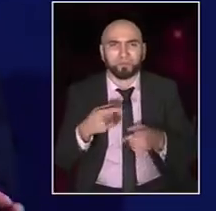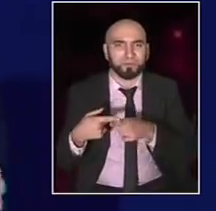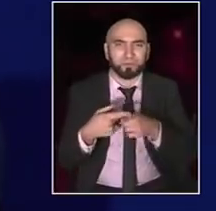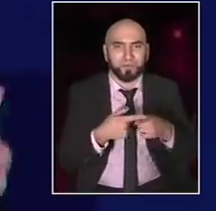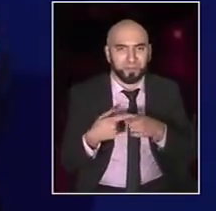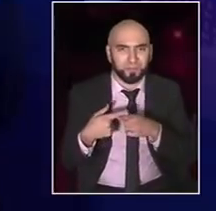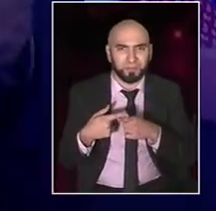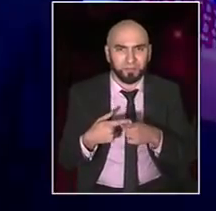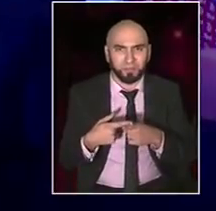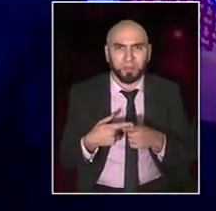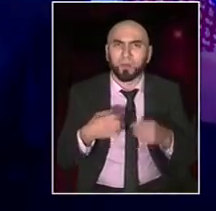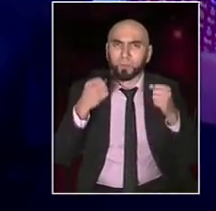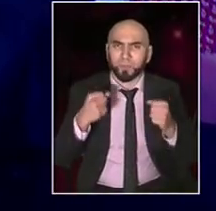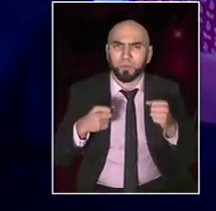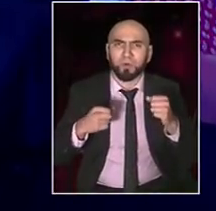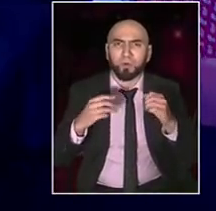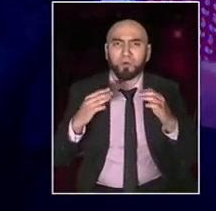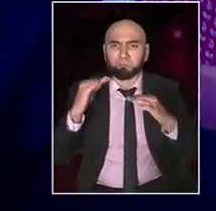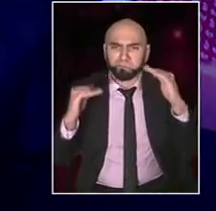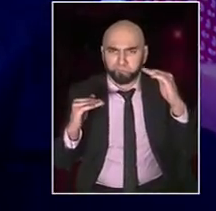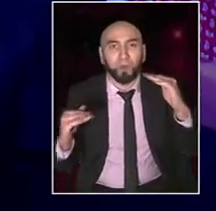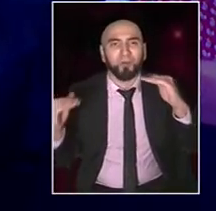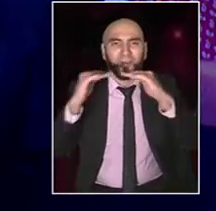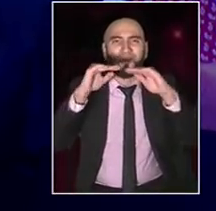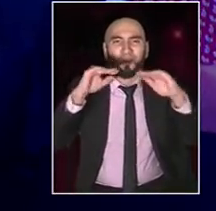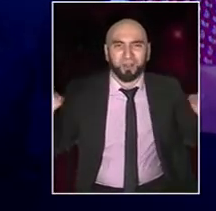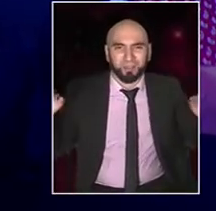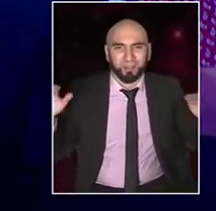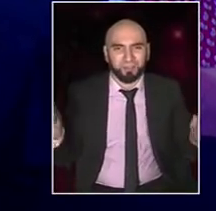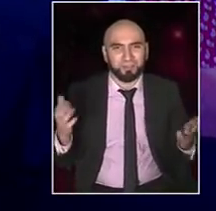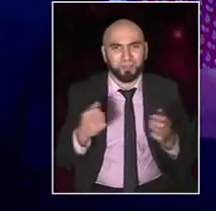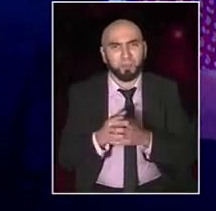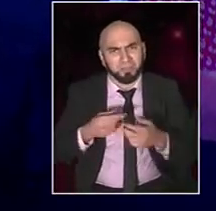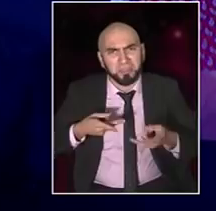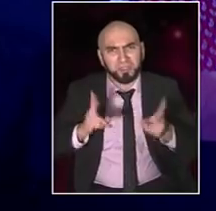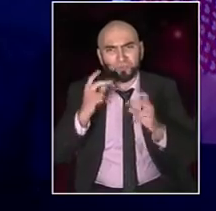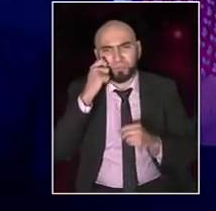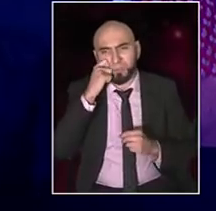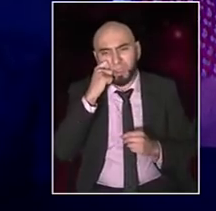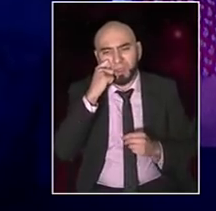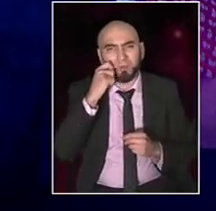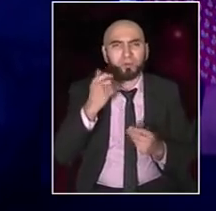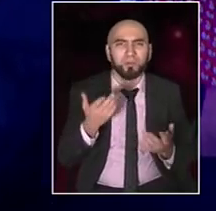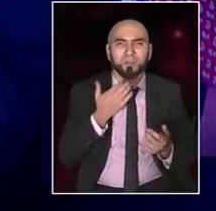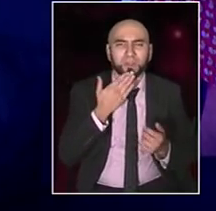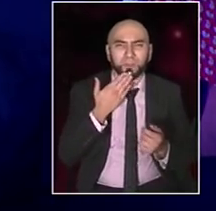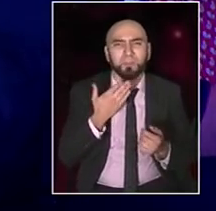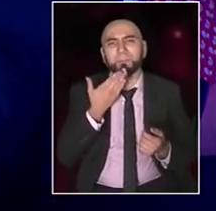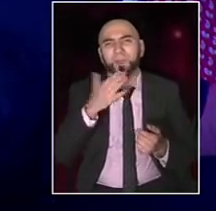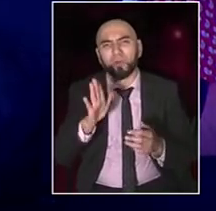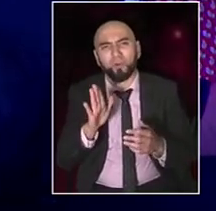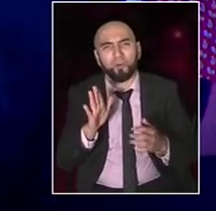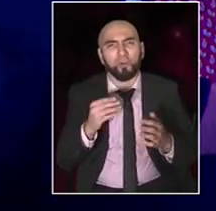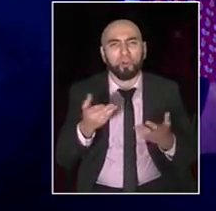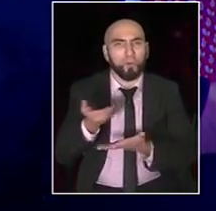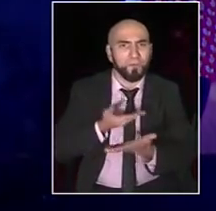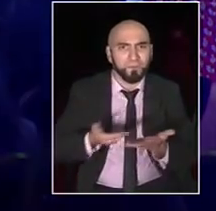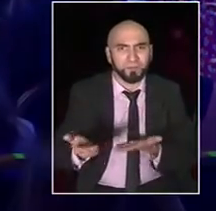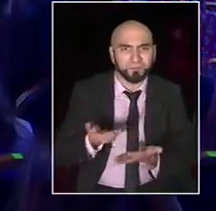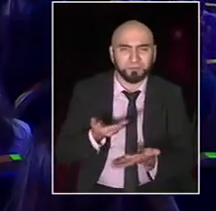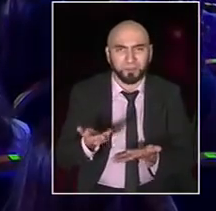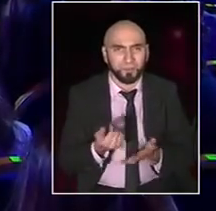podemos usar para más igualdad, la podemos usar para más derechos humanos, la podemos usar para una mejor convivencia. Y al